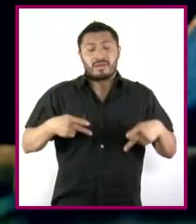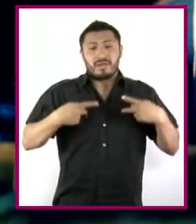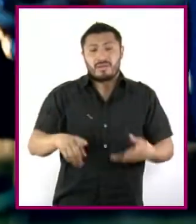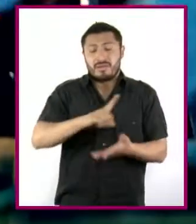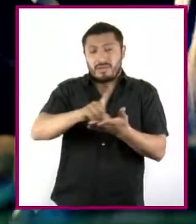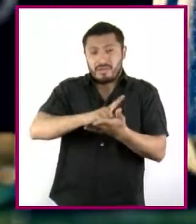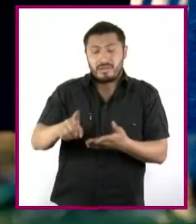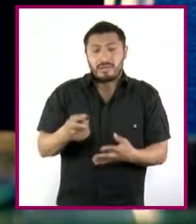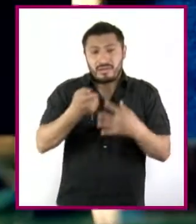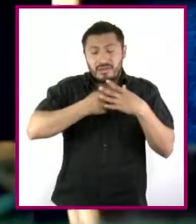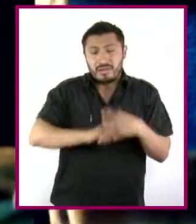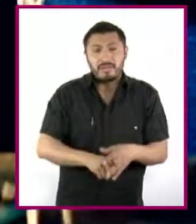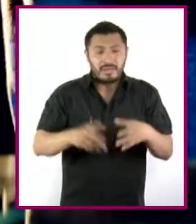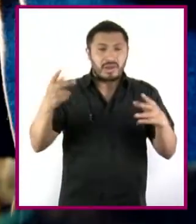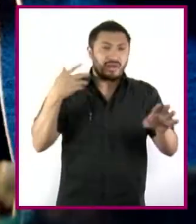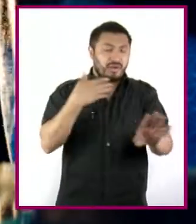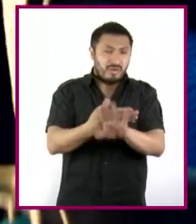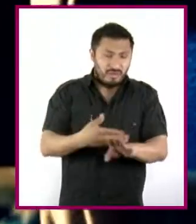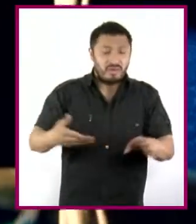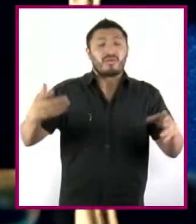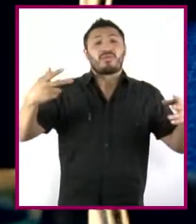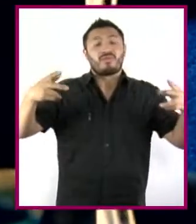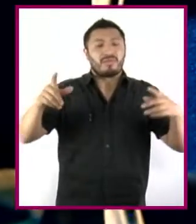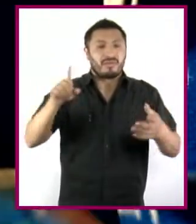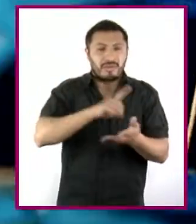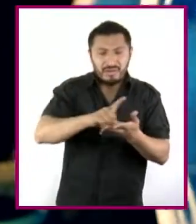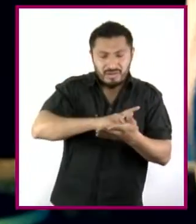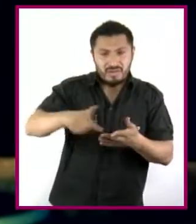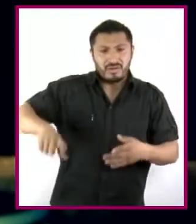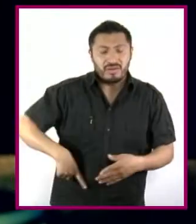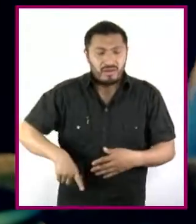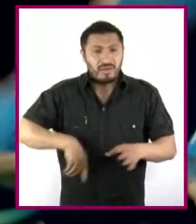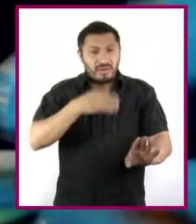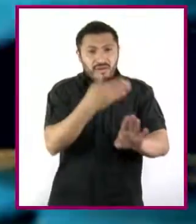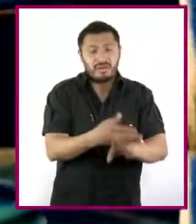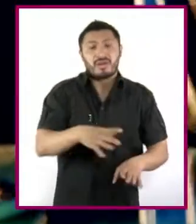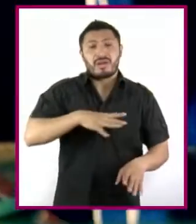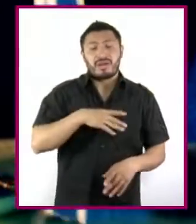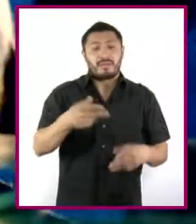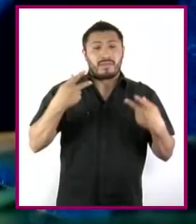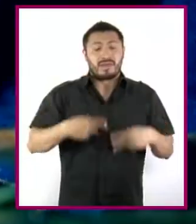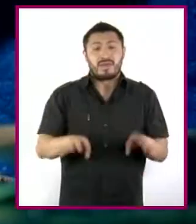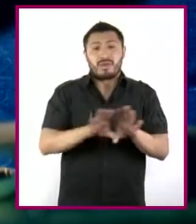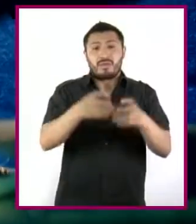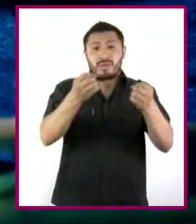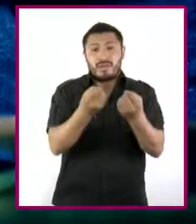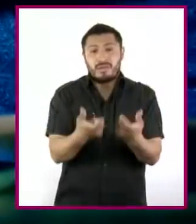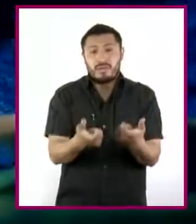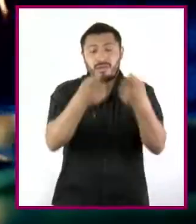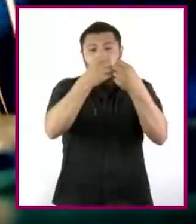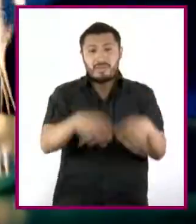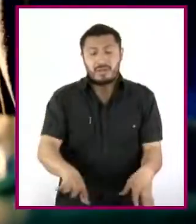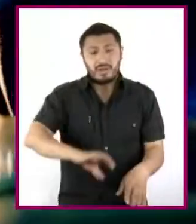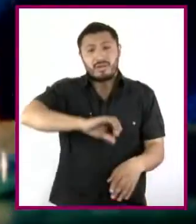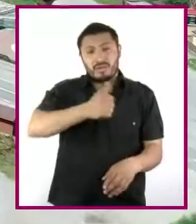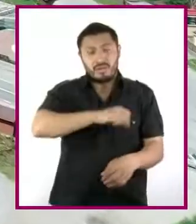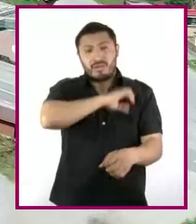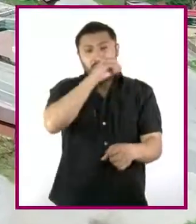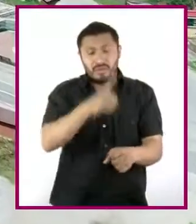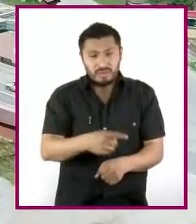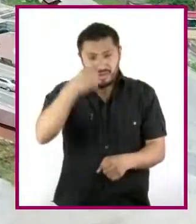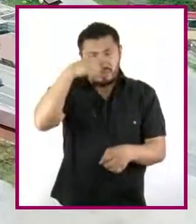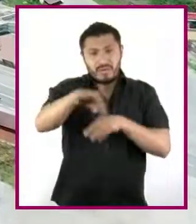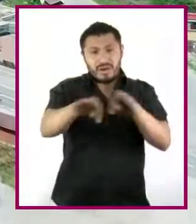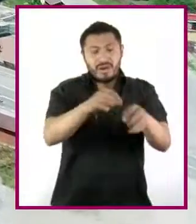el inicio de la guerra contra el narcotráfico del gobierno federal, los cárteles vieron caer sus ganancias, buscando otras alternativas para generar